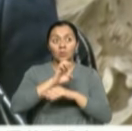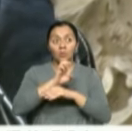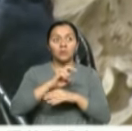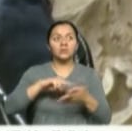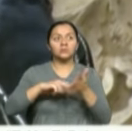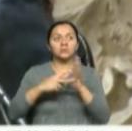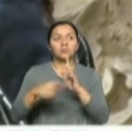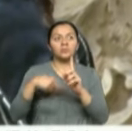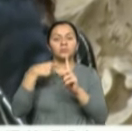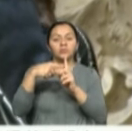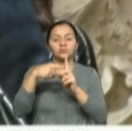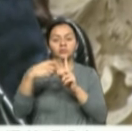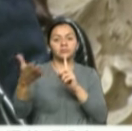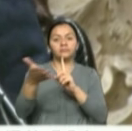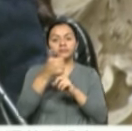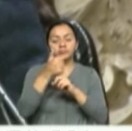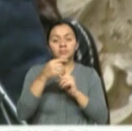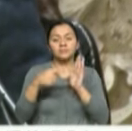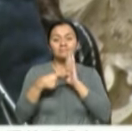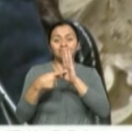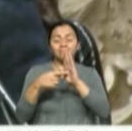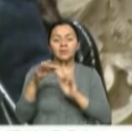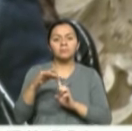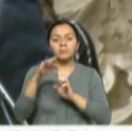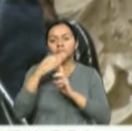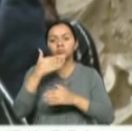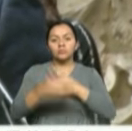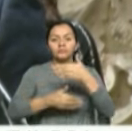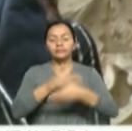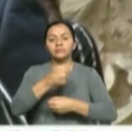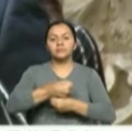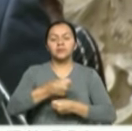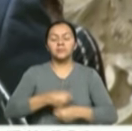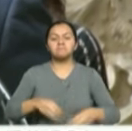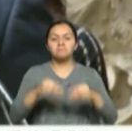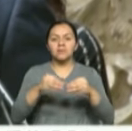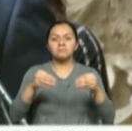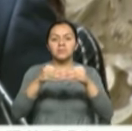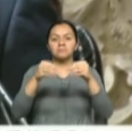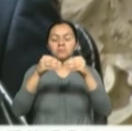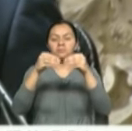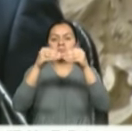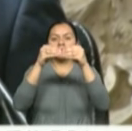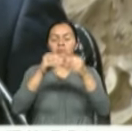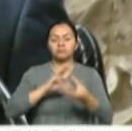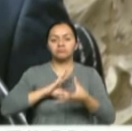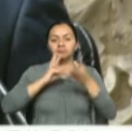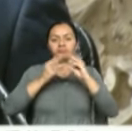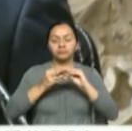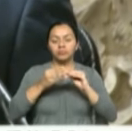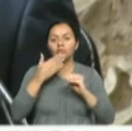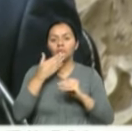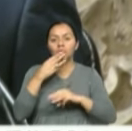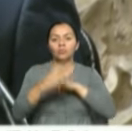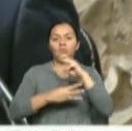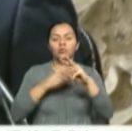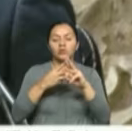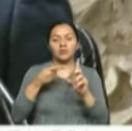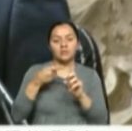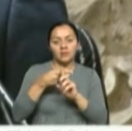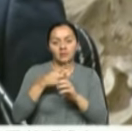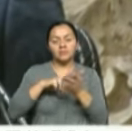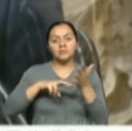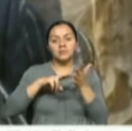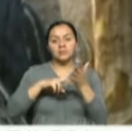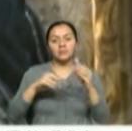se convierte ya en un actor relevante y cada vez va adquiriendo mayor importancia en el mapa mundial de la